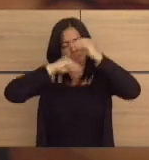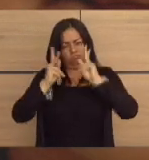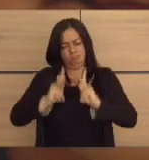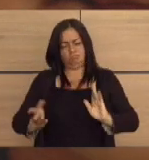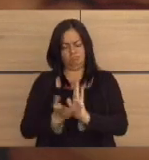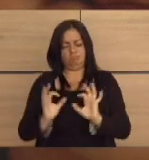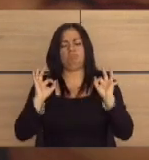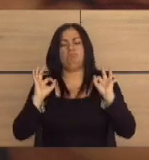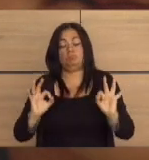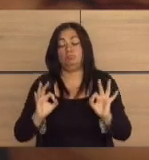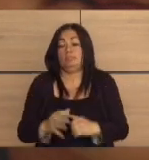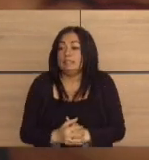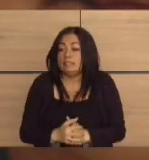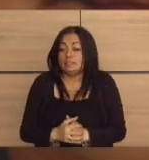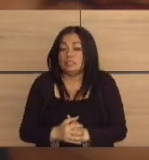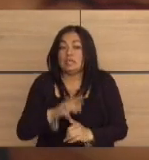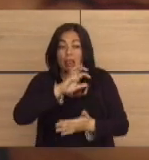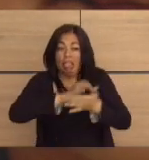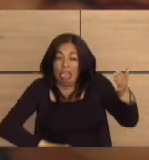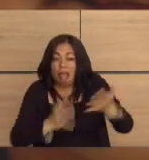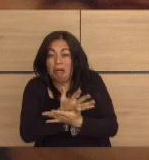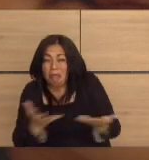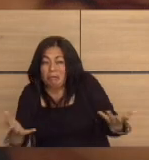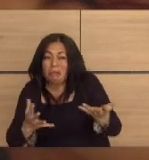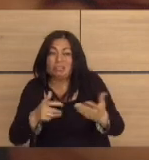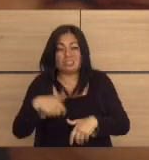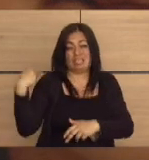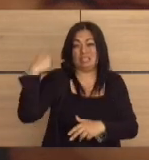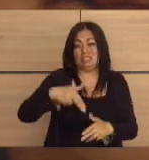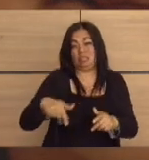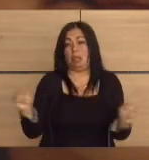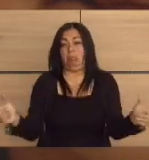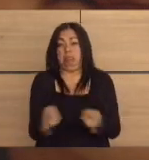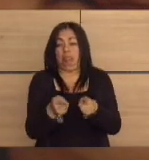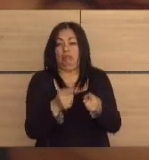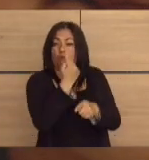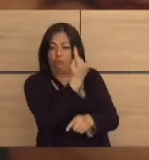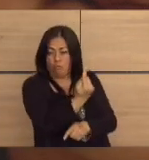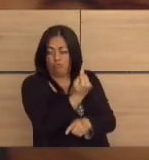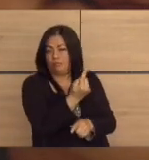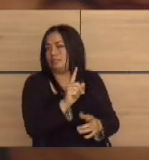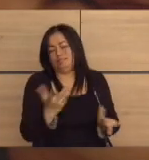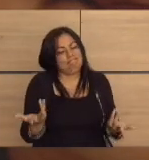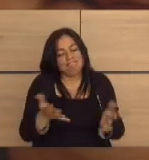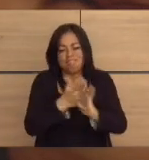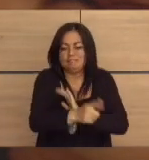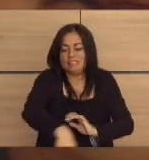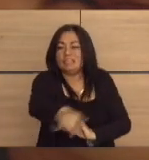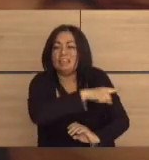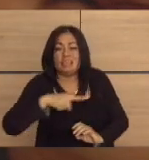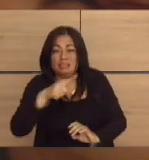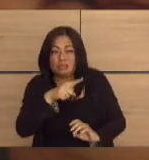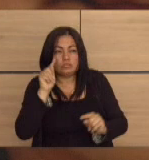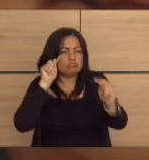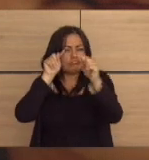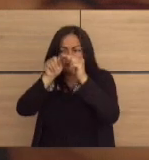Si fragmentamos o restringimos la enseñanza de la historia a una sola mirada disciplinar, no permitimos que nuestros estudiantes tengan una